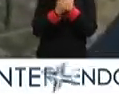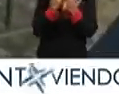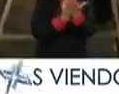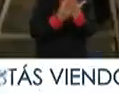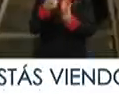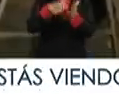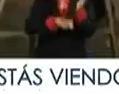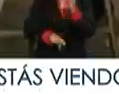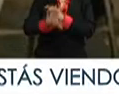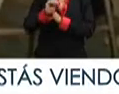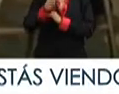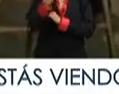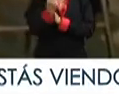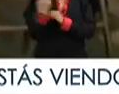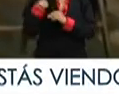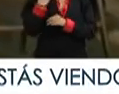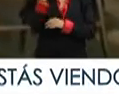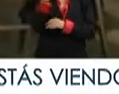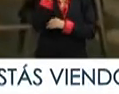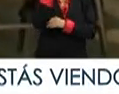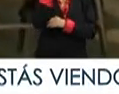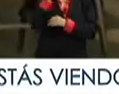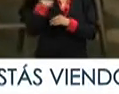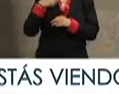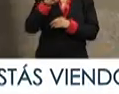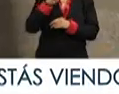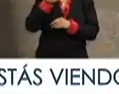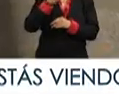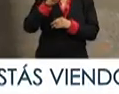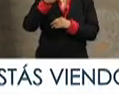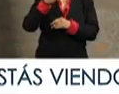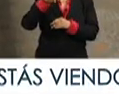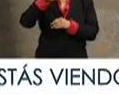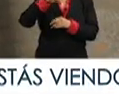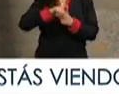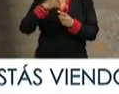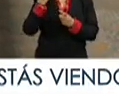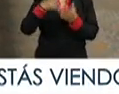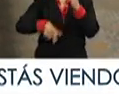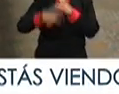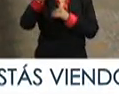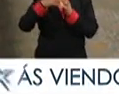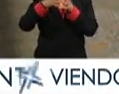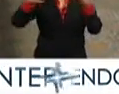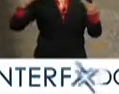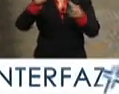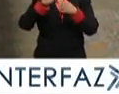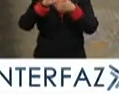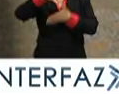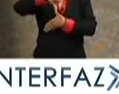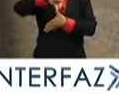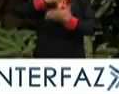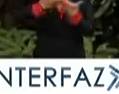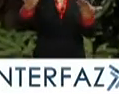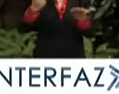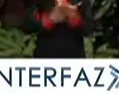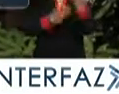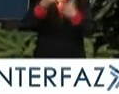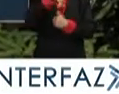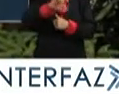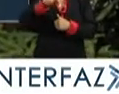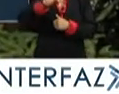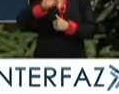en 1999 se integraron 4 escuelas de República Dominicana. En 2012 se amplió a Sudamérica y actualmente el programa cuenta